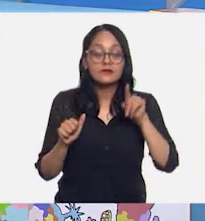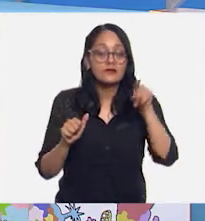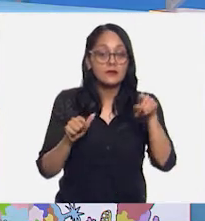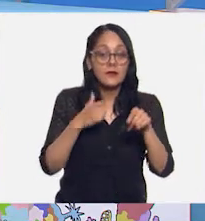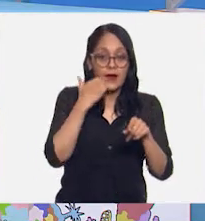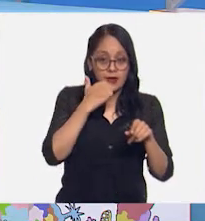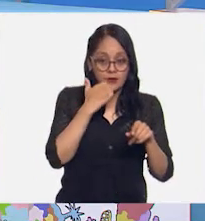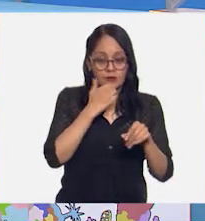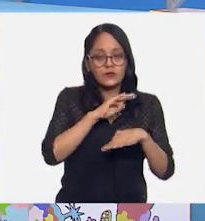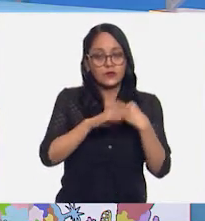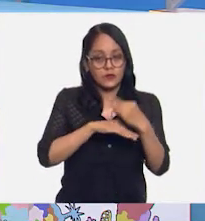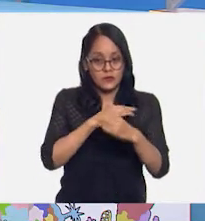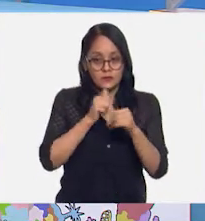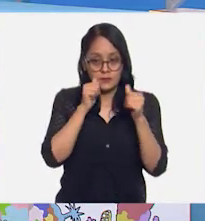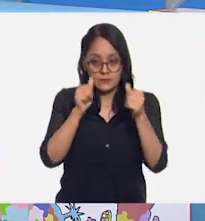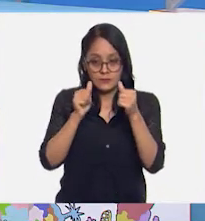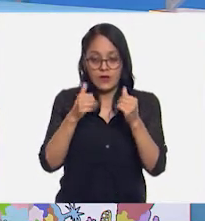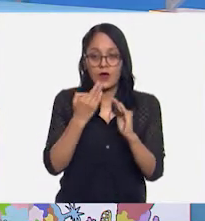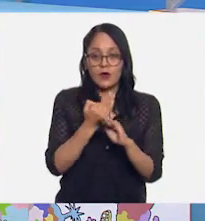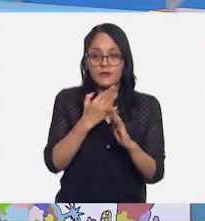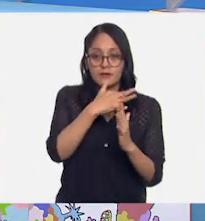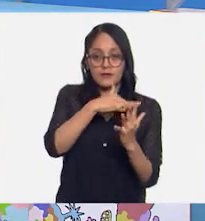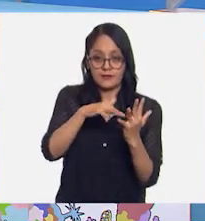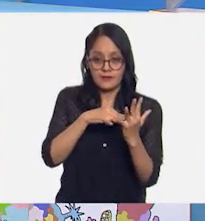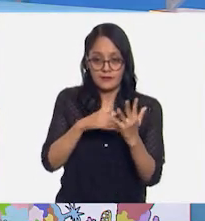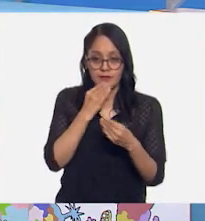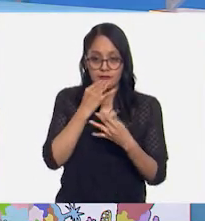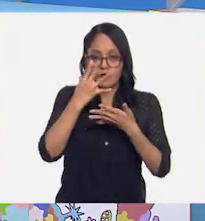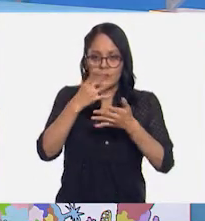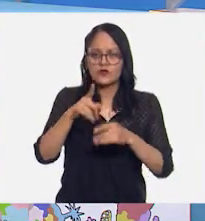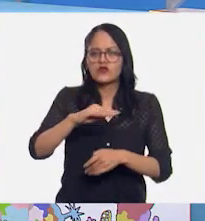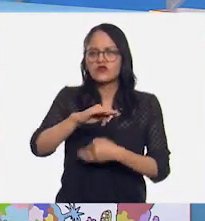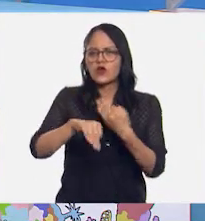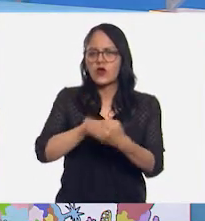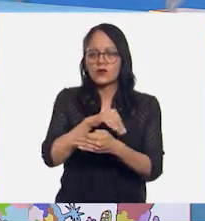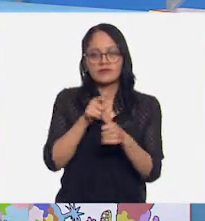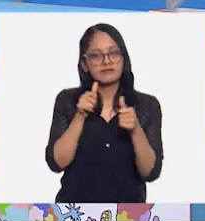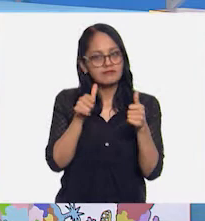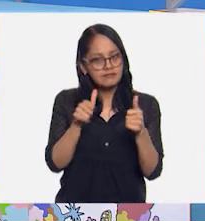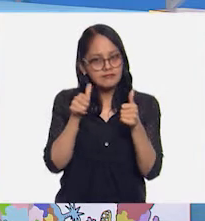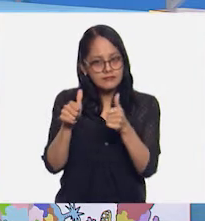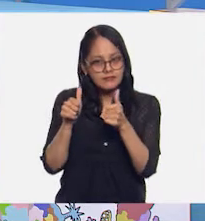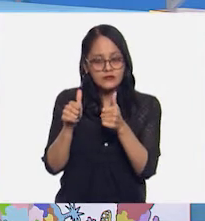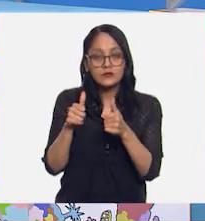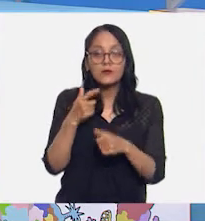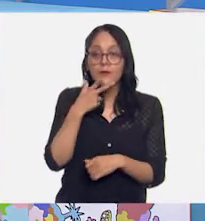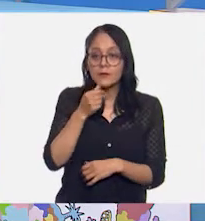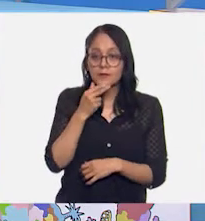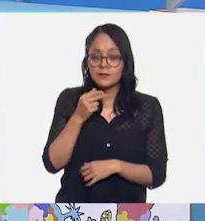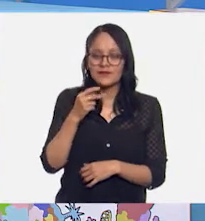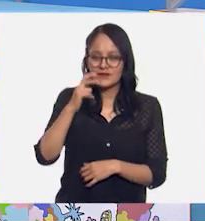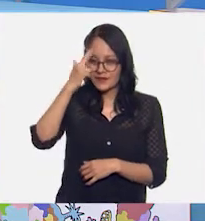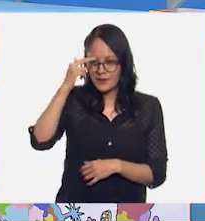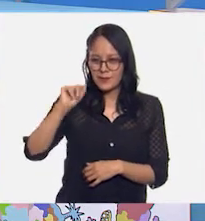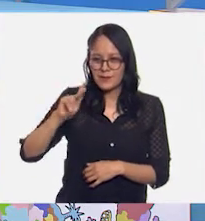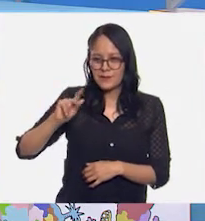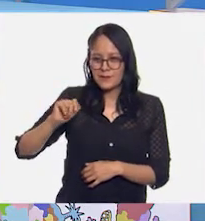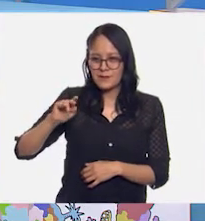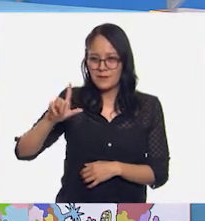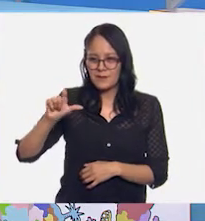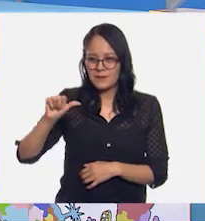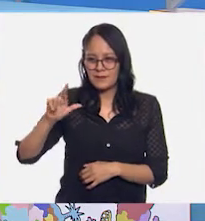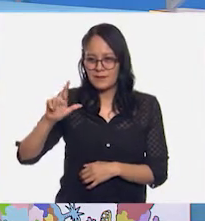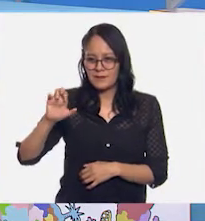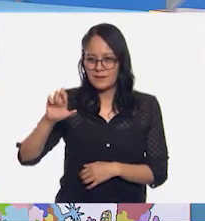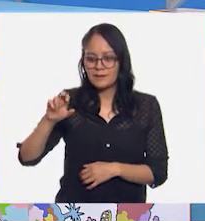y escuchamos el poema de Carlos Pellicer, les pido que, fieles a la perspectiva de Paul Valéry, no solo centren su atención